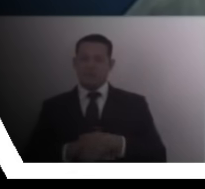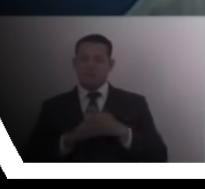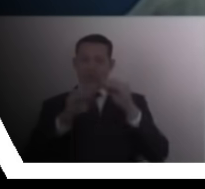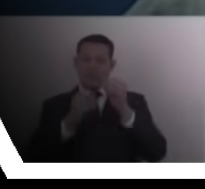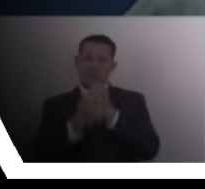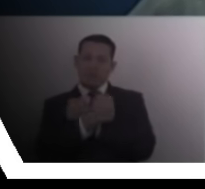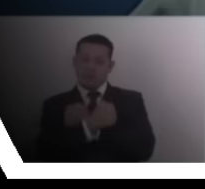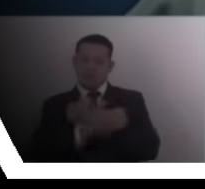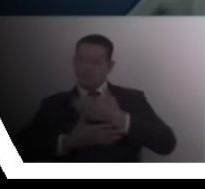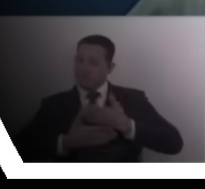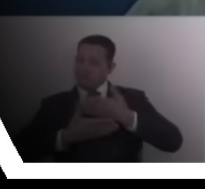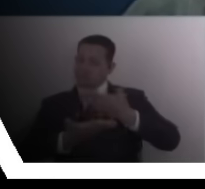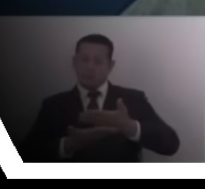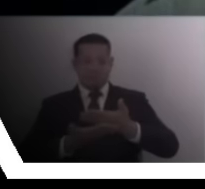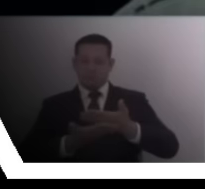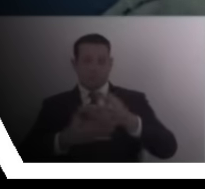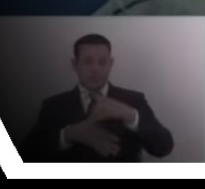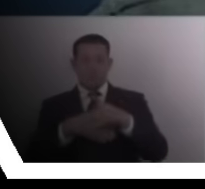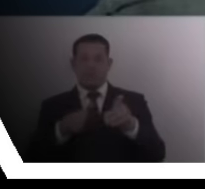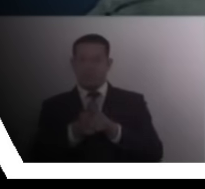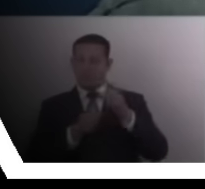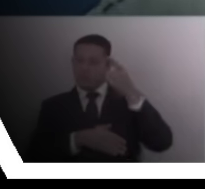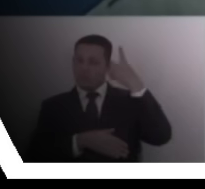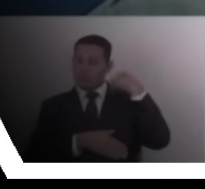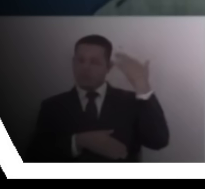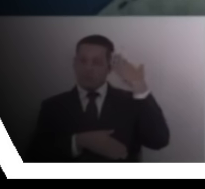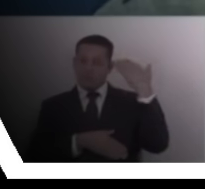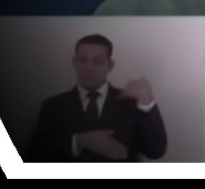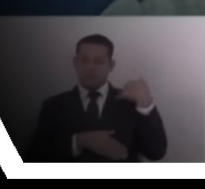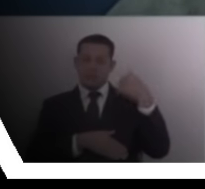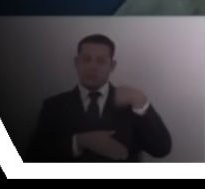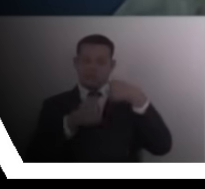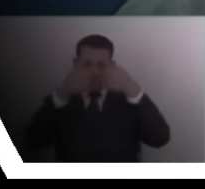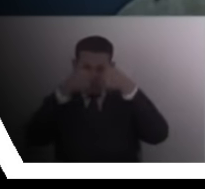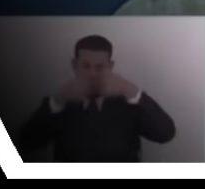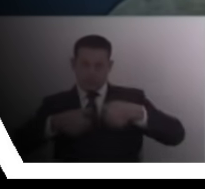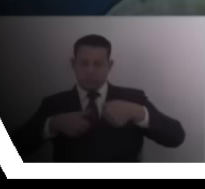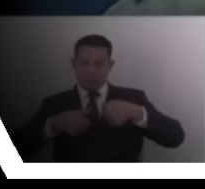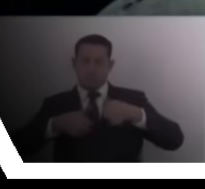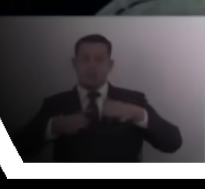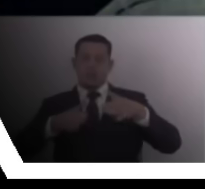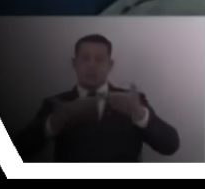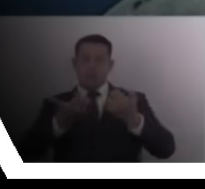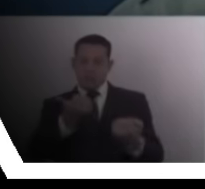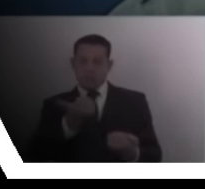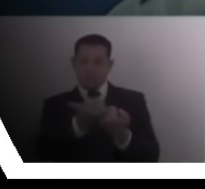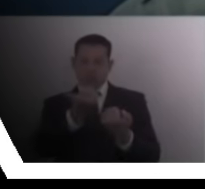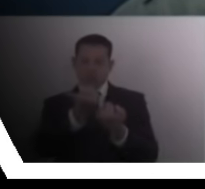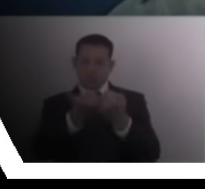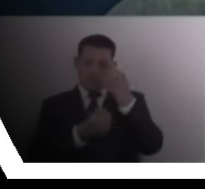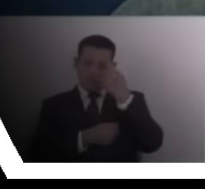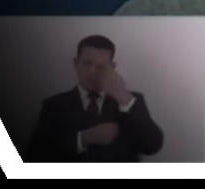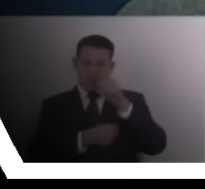Hablan del amor pero no lo dan. Diputados y diputadas, yo estoy de acuerdo en que apoyemos este tipo